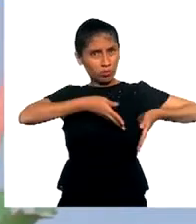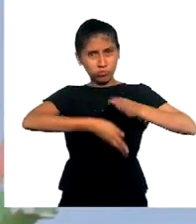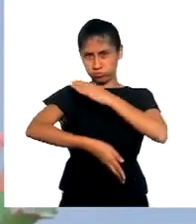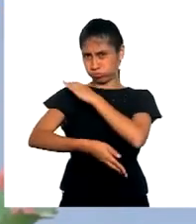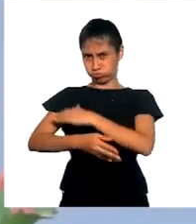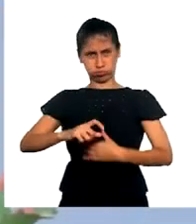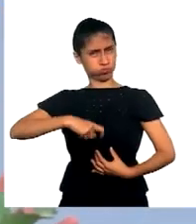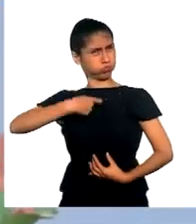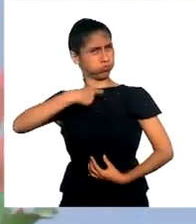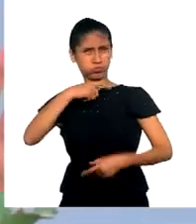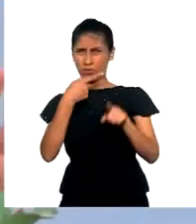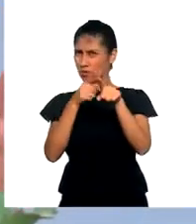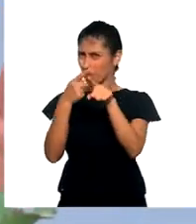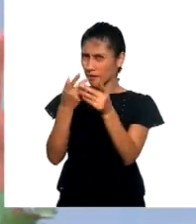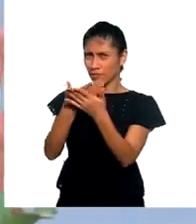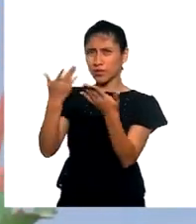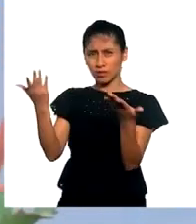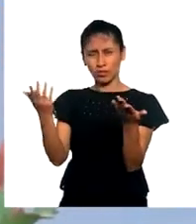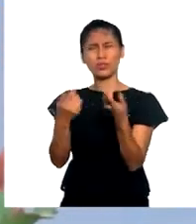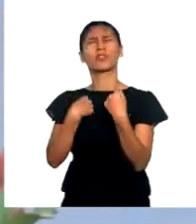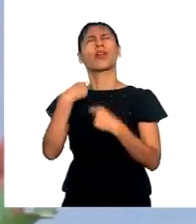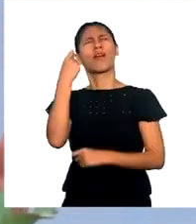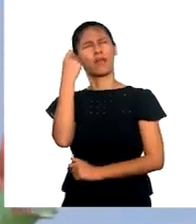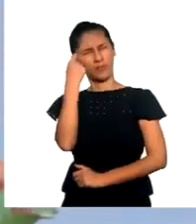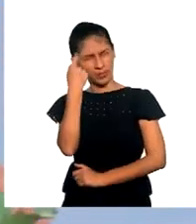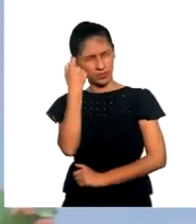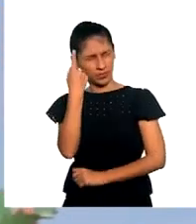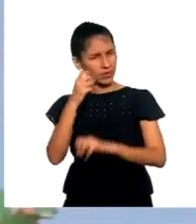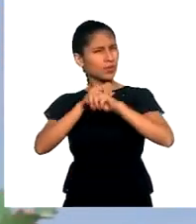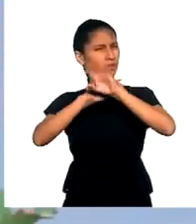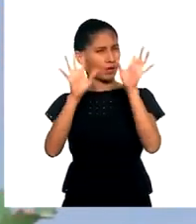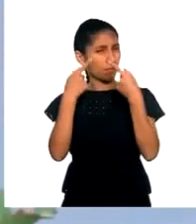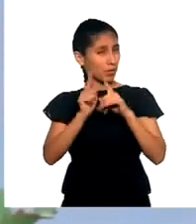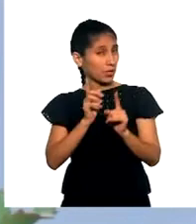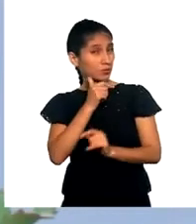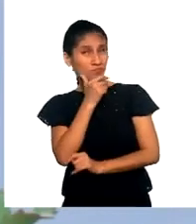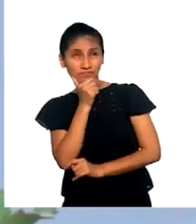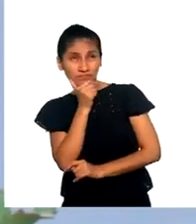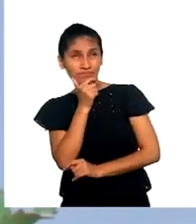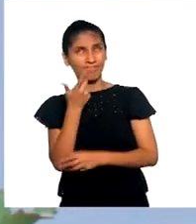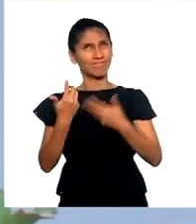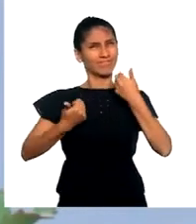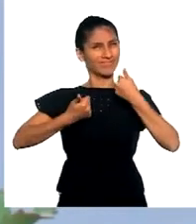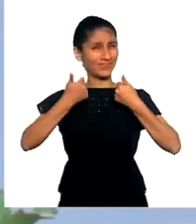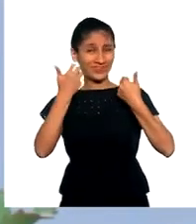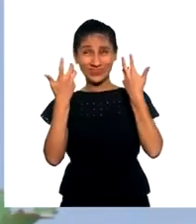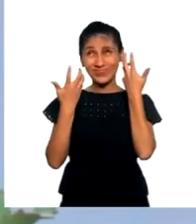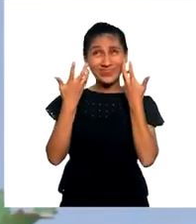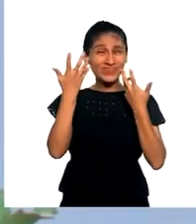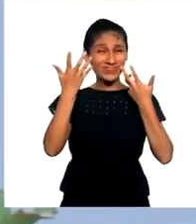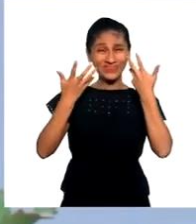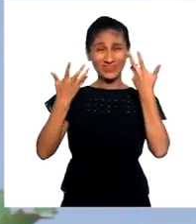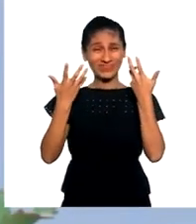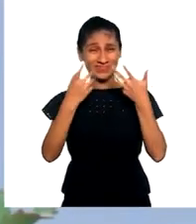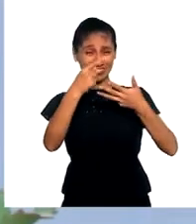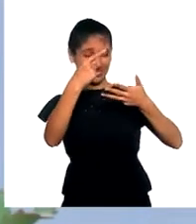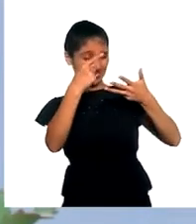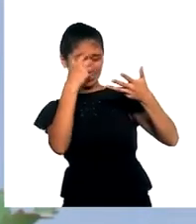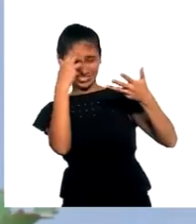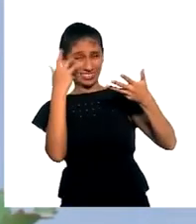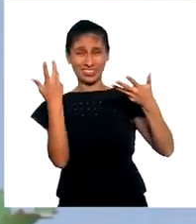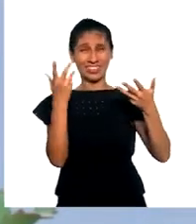de acuerdo creo que va quedando claro pero la verdad ya me empiezan a preocupar todas estas restricciones